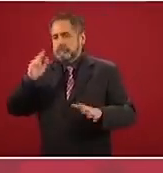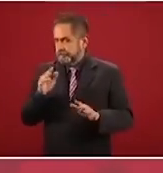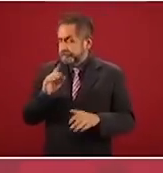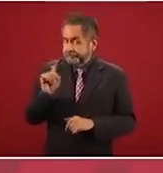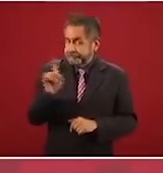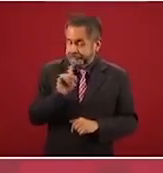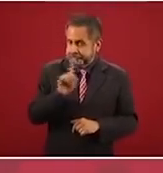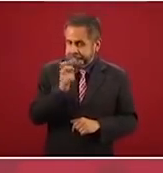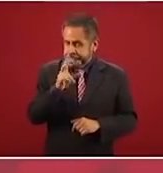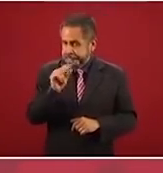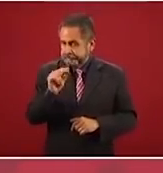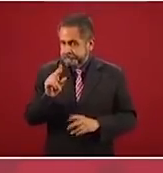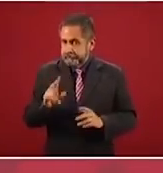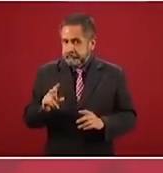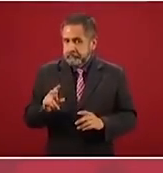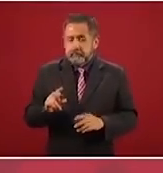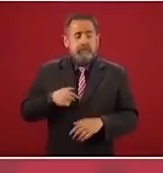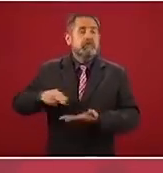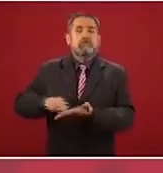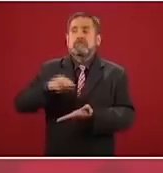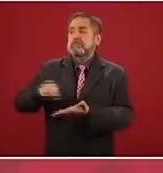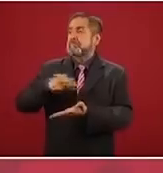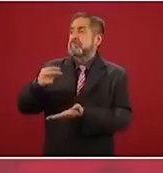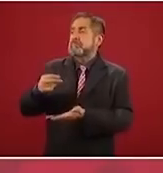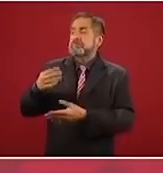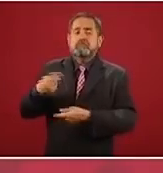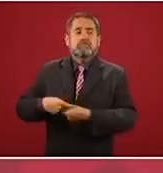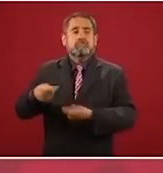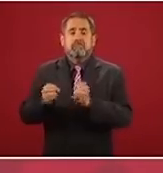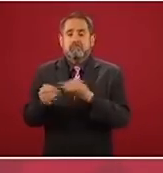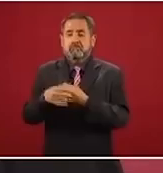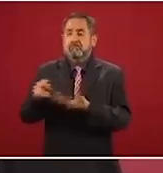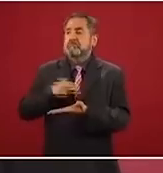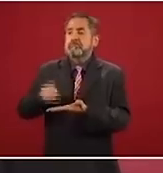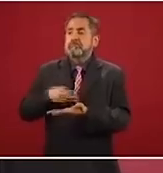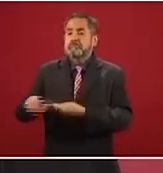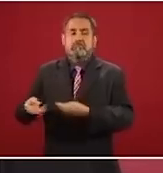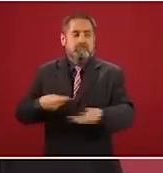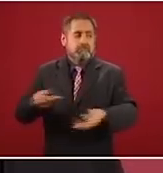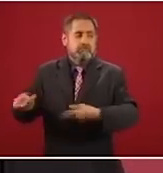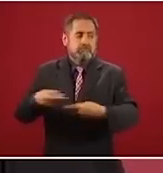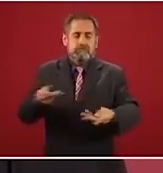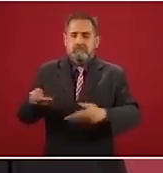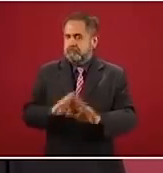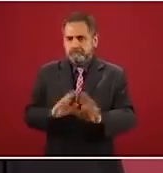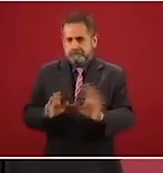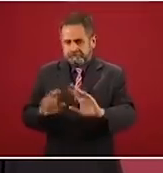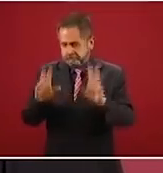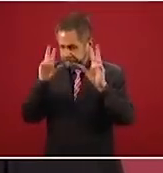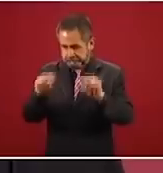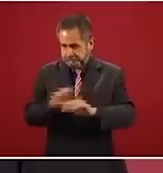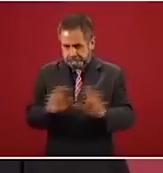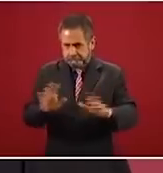estar firmando oficios, por lo general diciendo no, no,